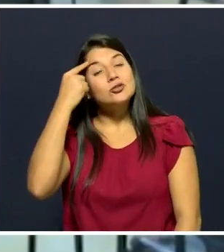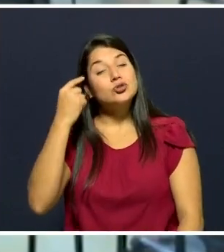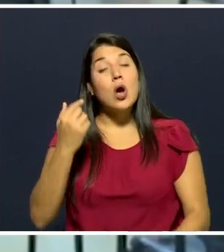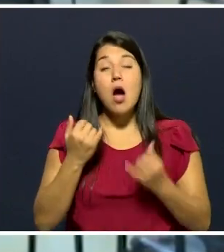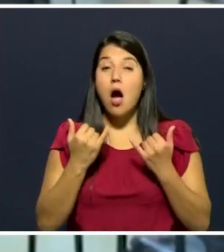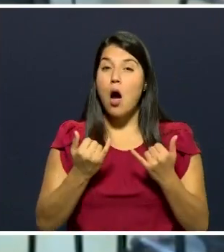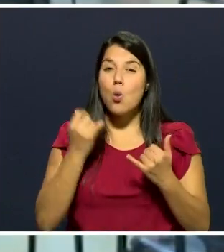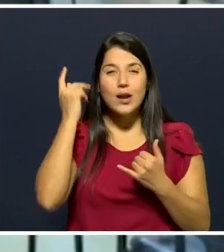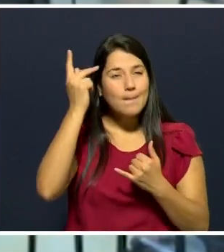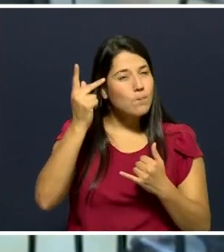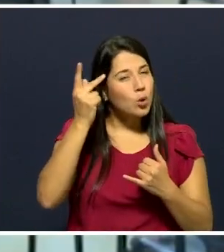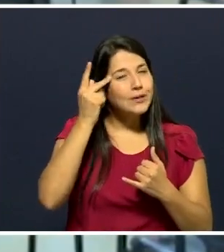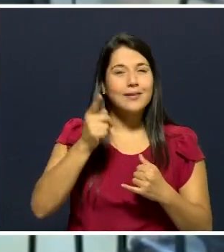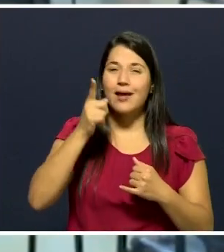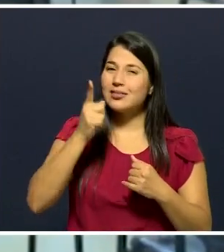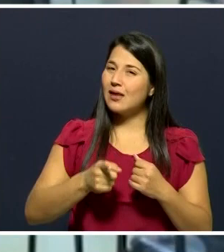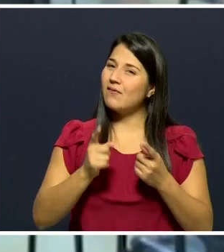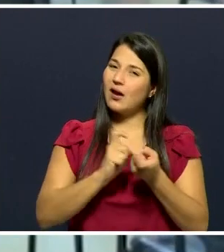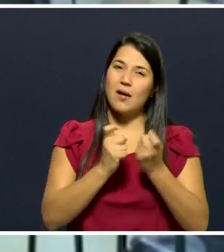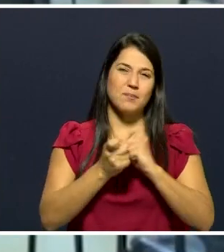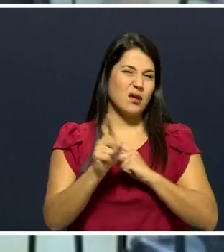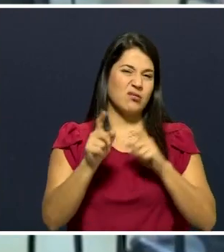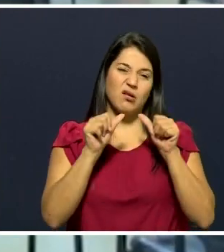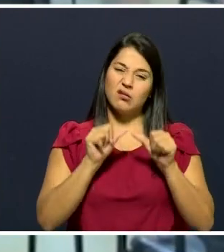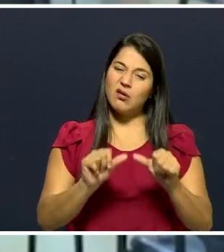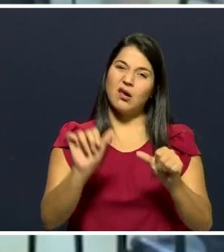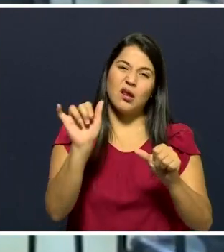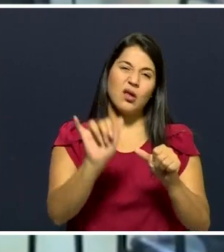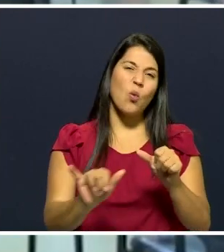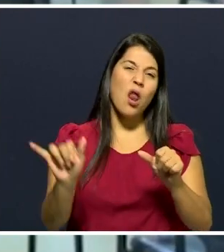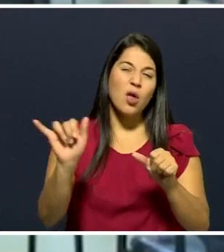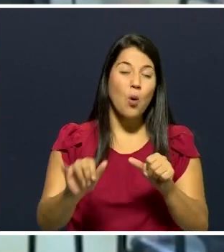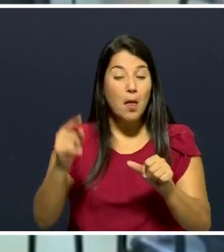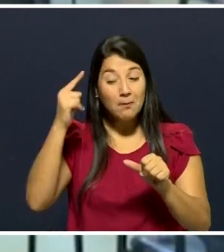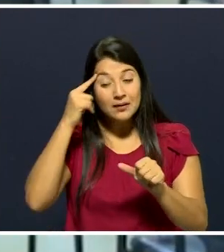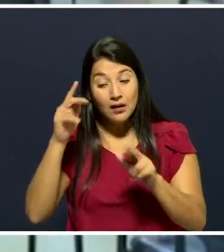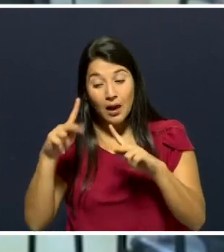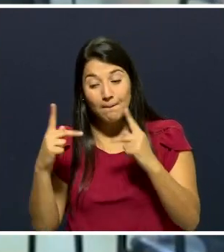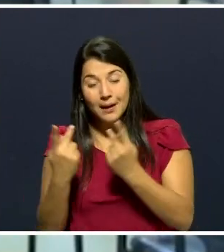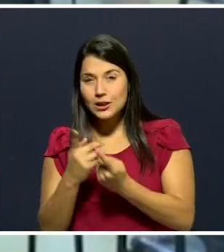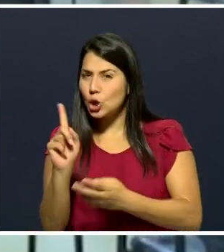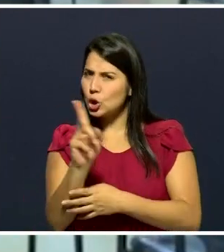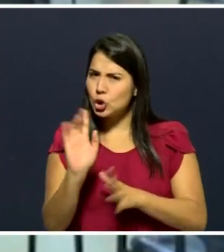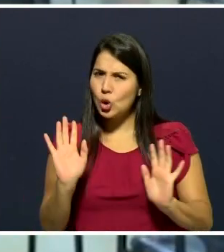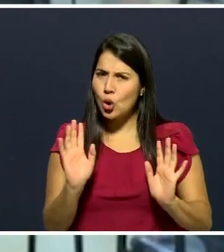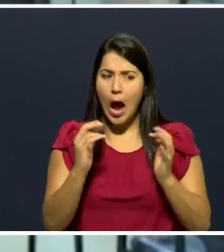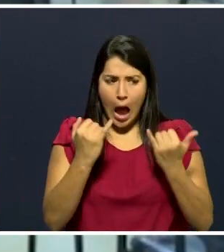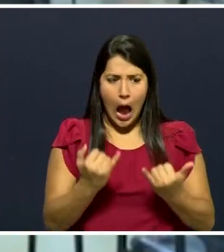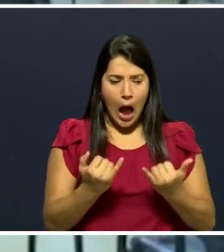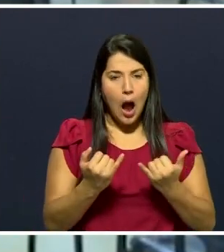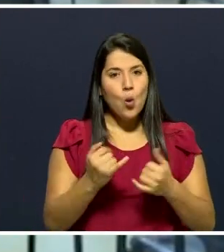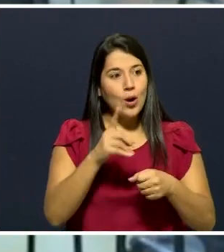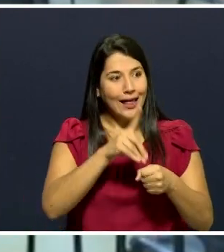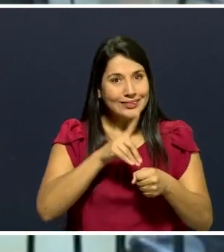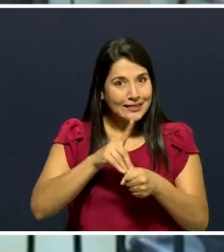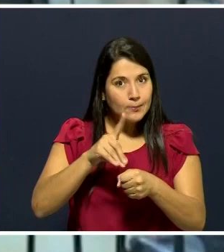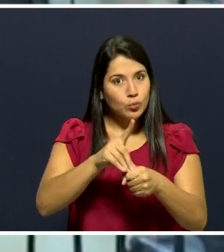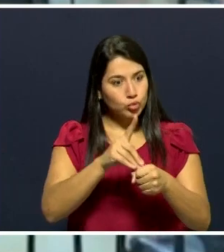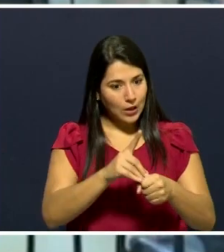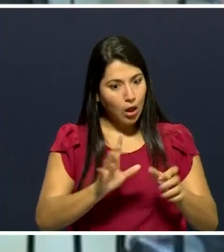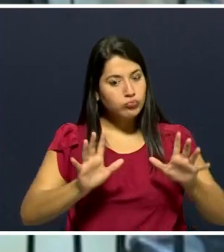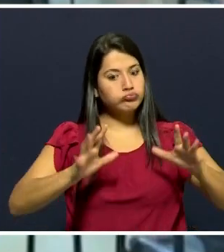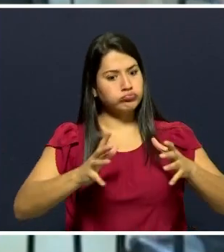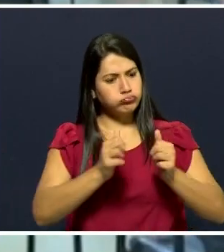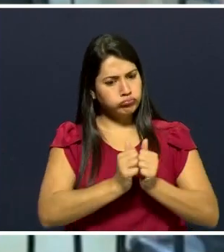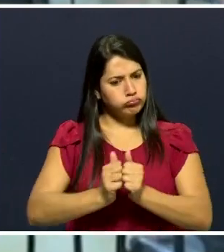cambiar, no debe ser la misma política de siempre, ni de que son solo partidos y esto, sino que sea el conjunto de diputados elegidos por el pueblo que realmente nos pongamos